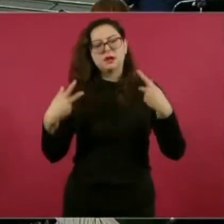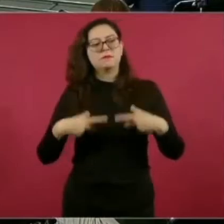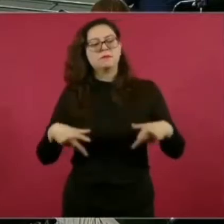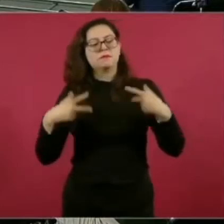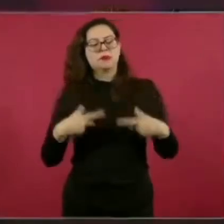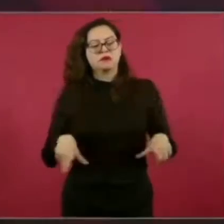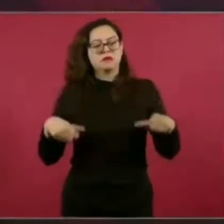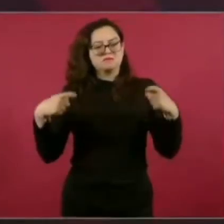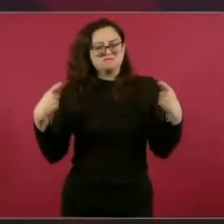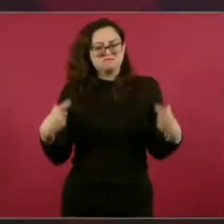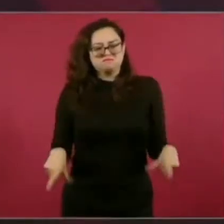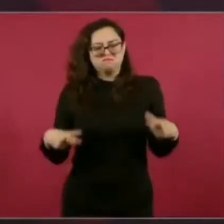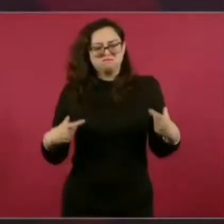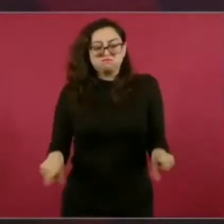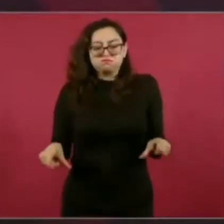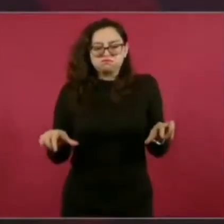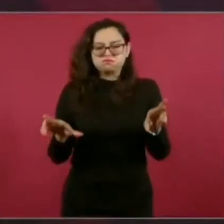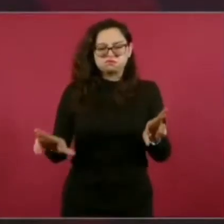llegaron a poner